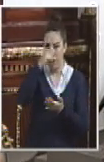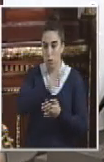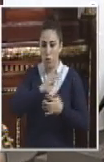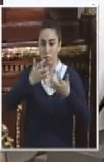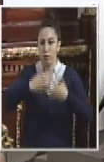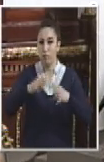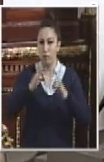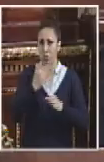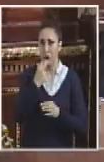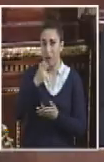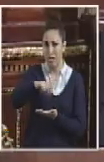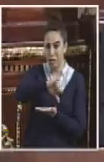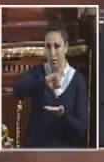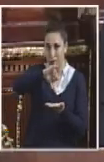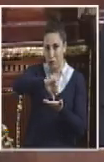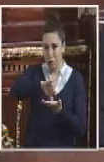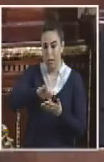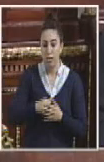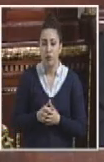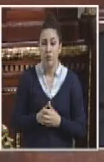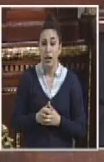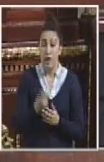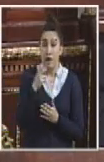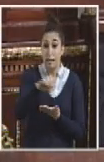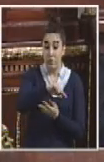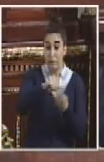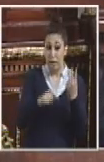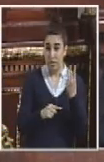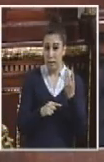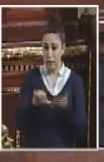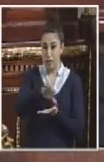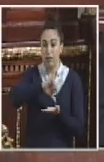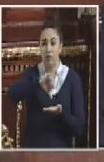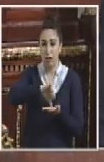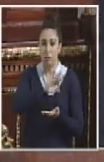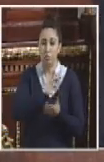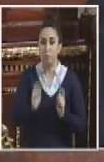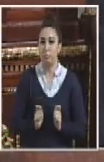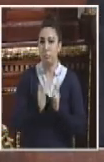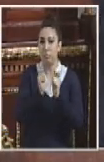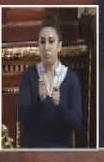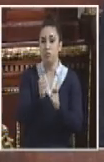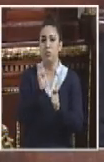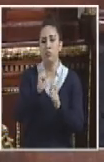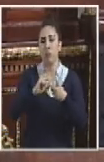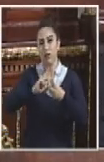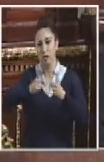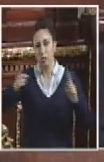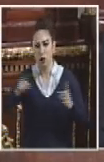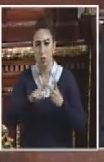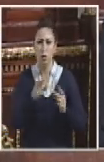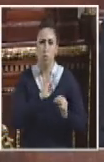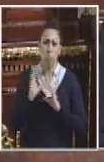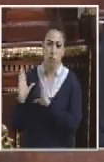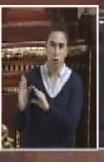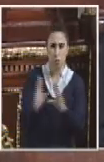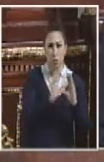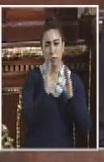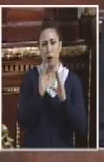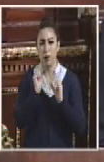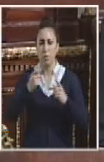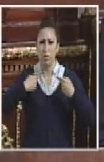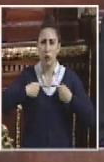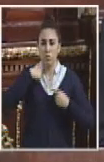funcionamiento de los centros. Estos centros proporcionarán desarrollo, fomentarán el empoderamiento de las personas